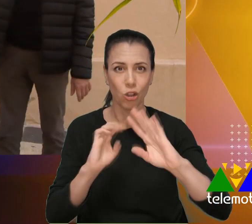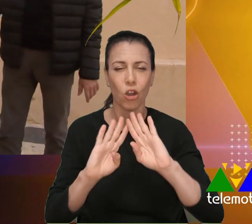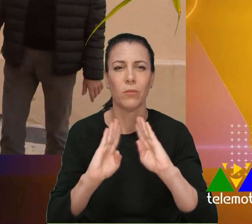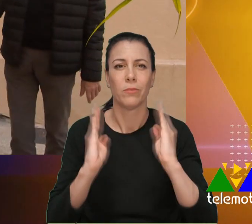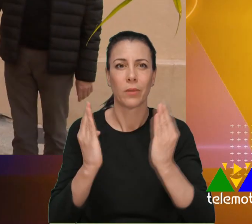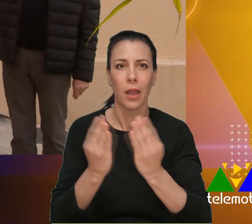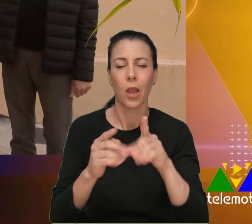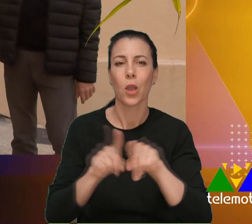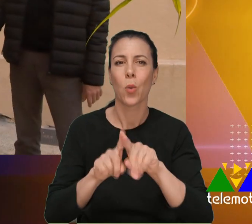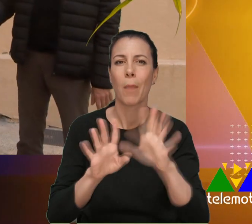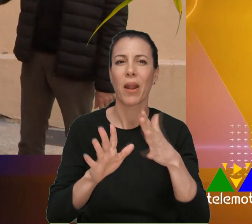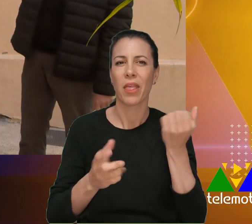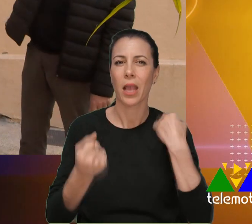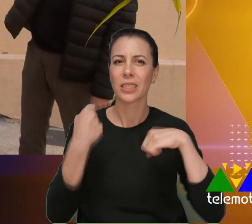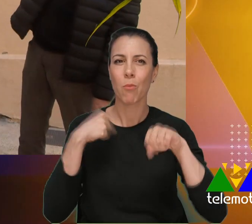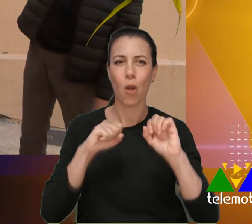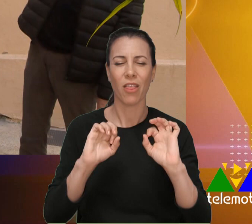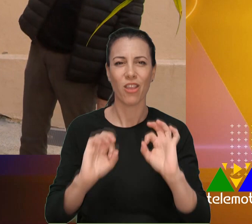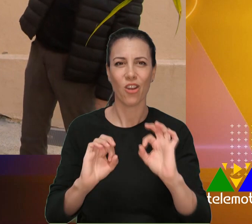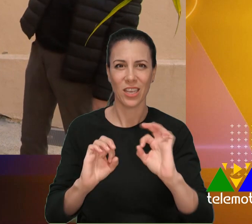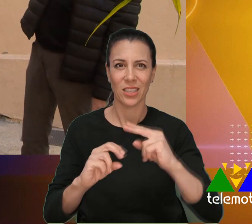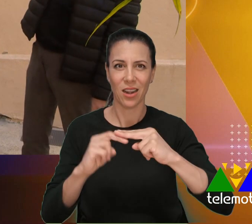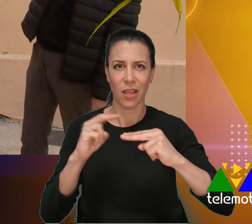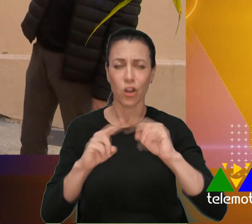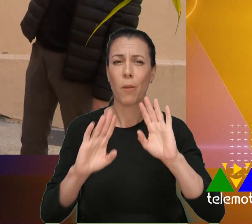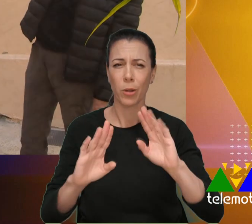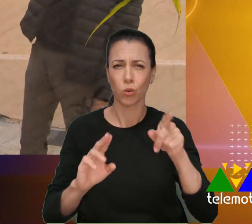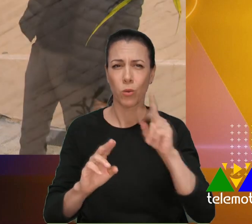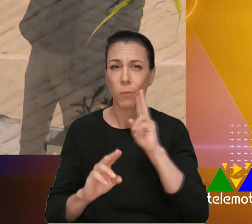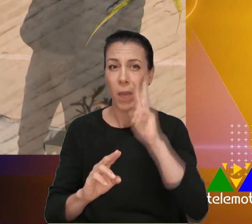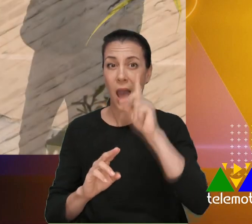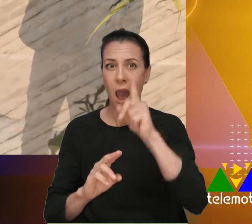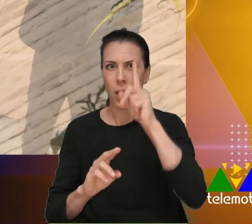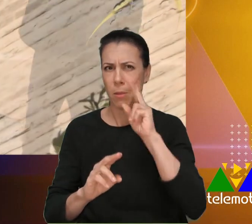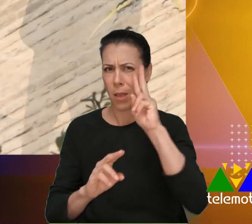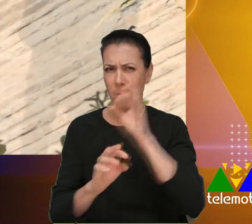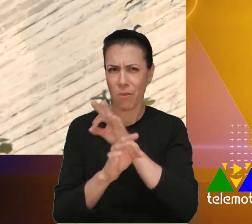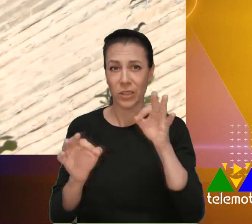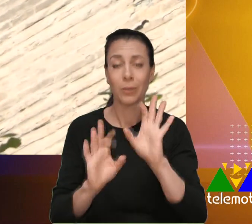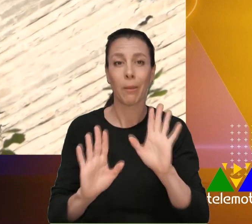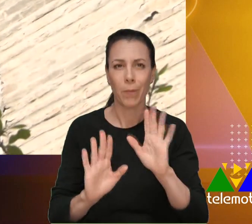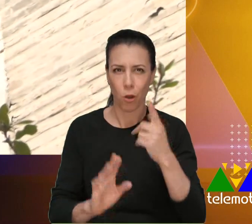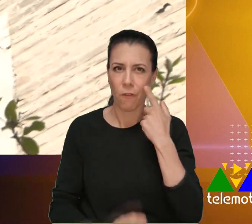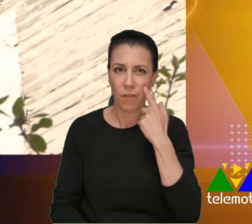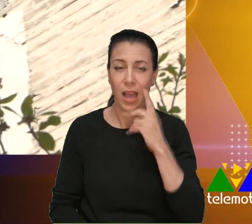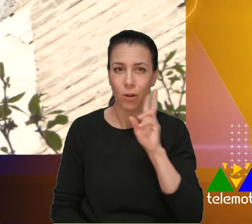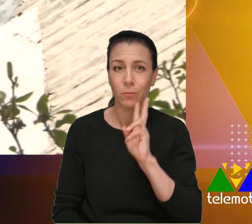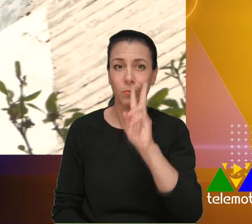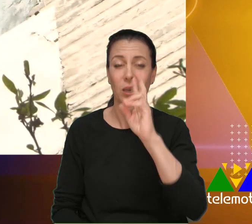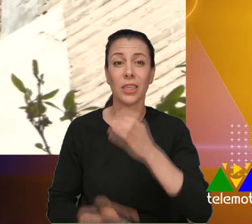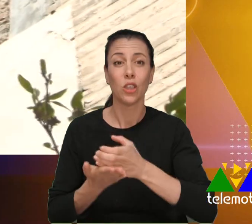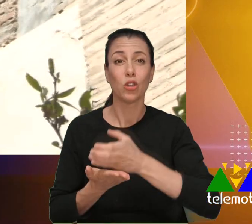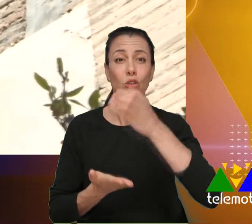imitando al ladrillo. Seguramente se ve perfectamente ahí arriba, pero fijaros la visión hacia arriba. Es una